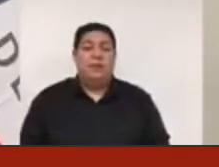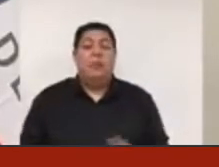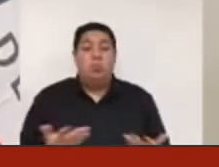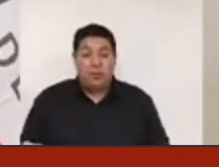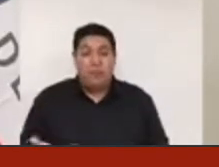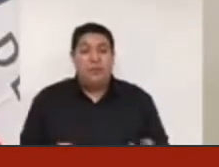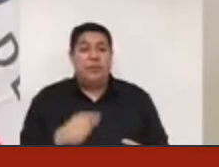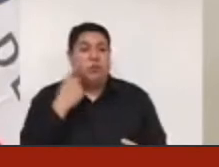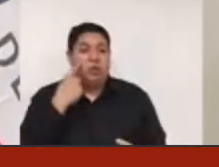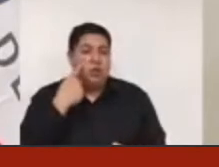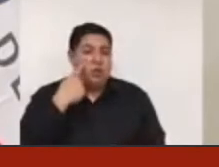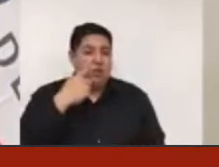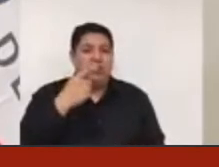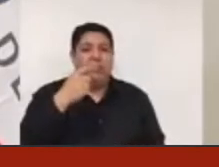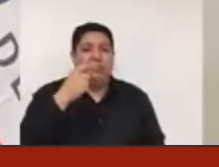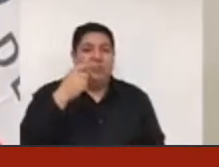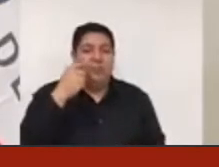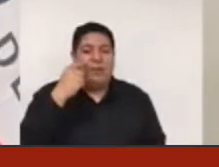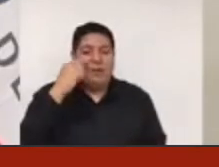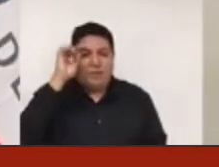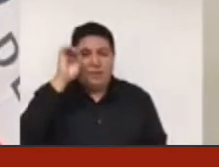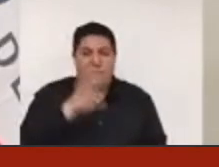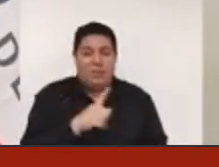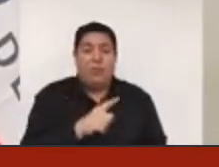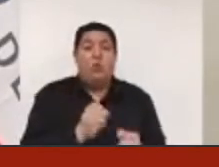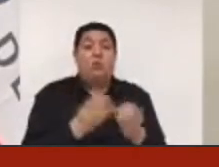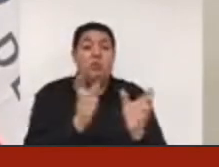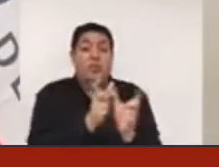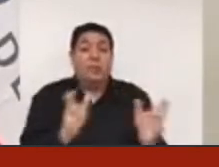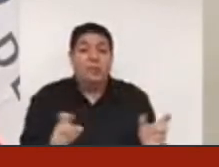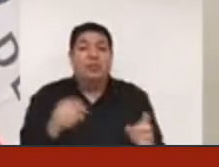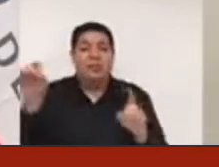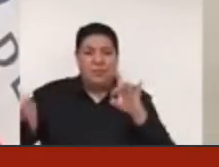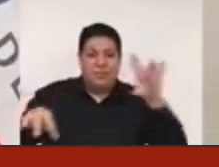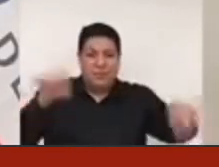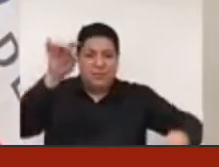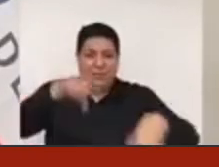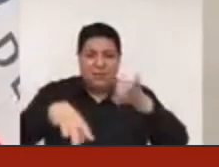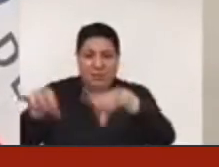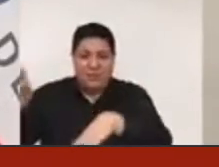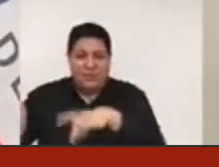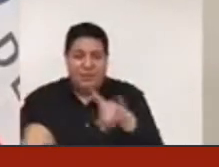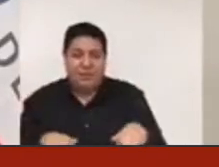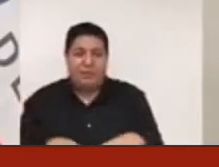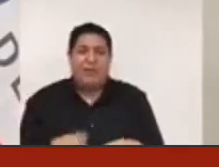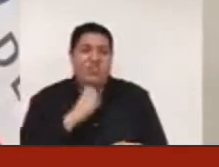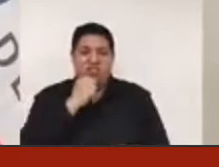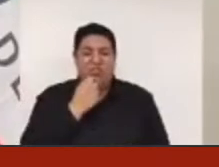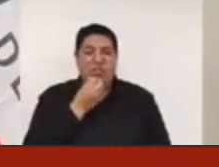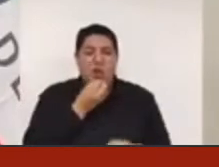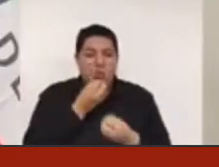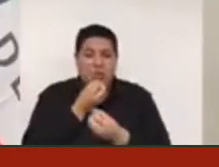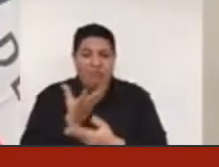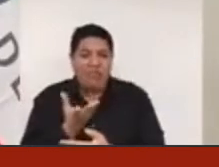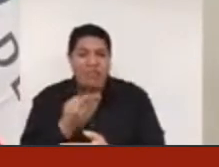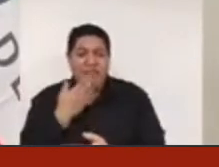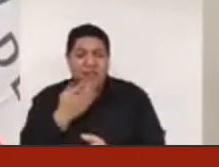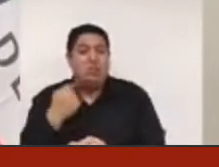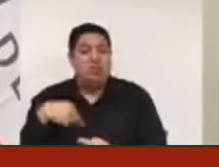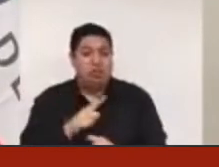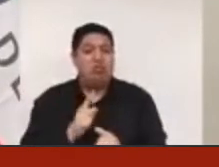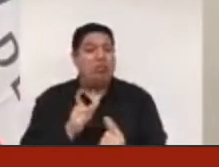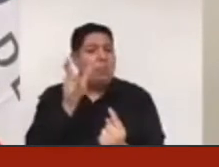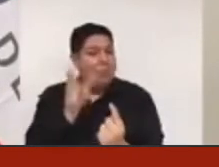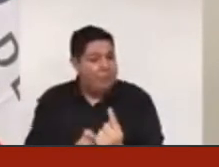conoció cómo fueron varias yo lo dije fueron estas personales que supieron de esto no es una filtración la verdad es que nosotros nos comunicamos